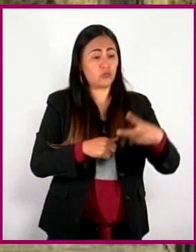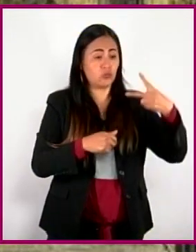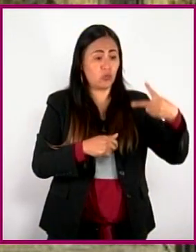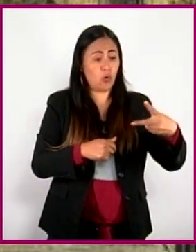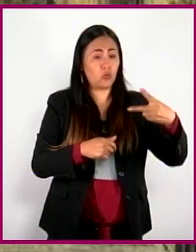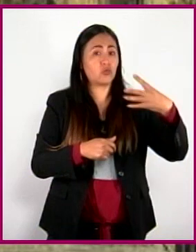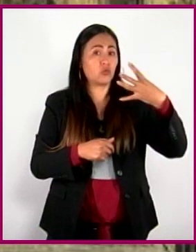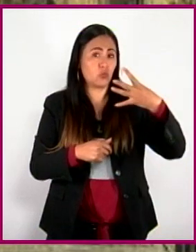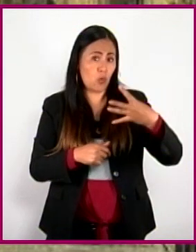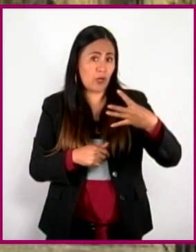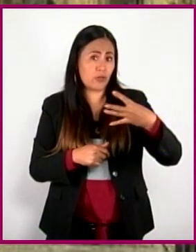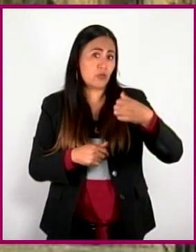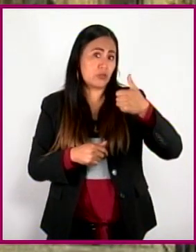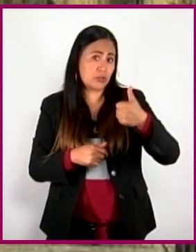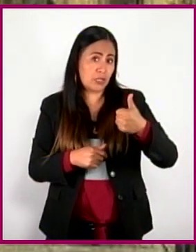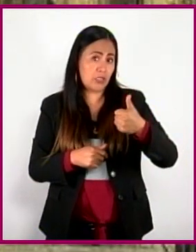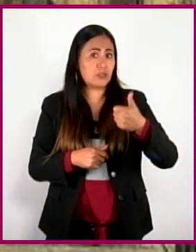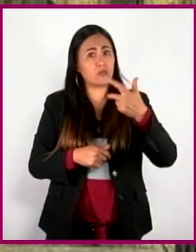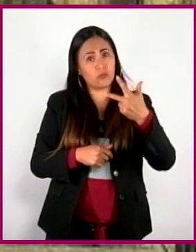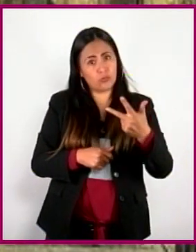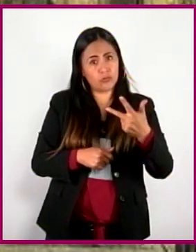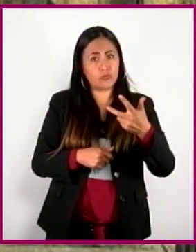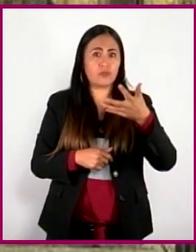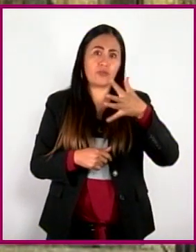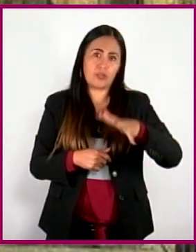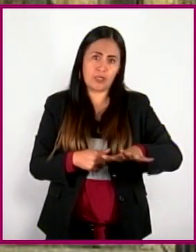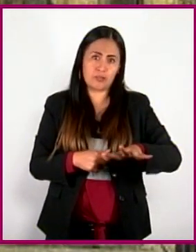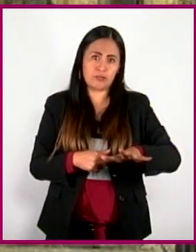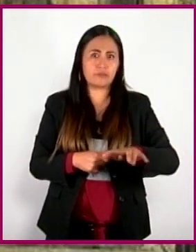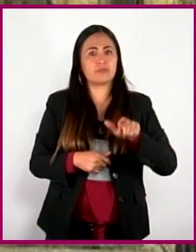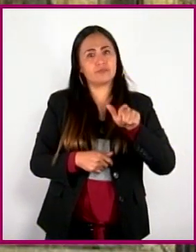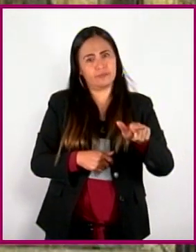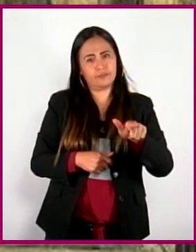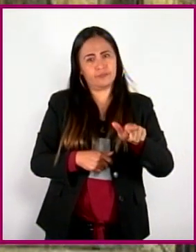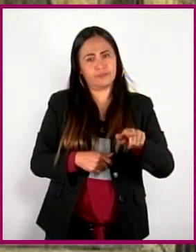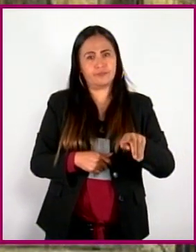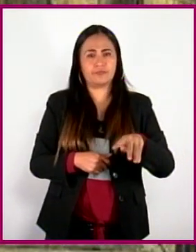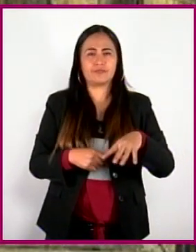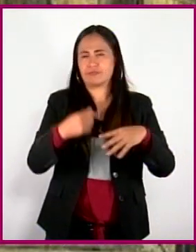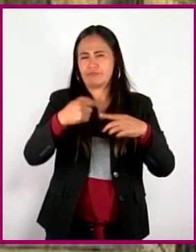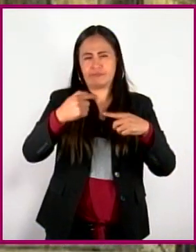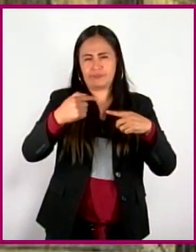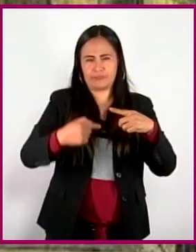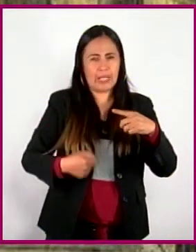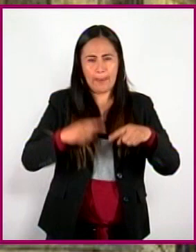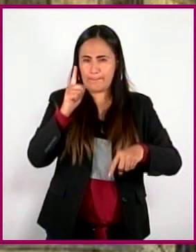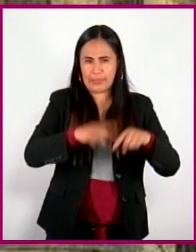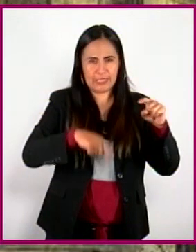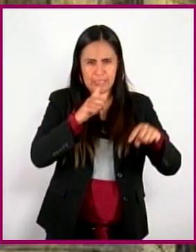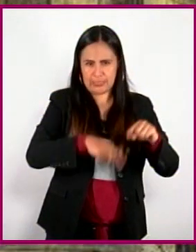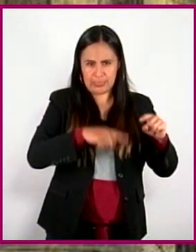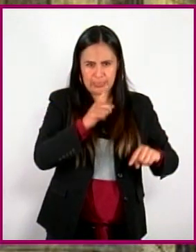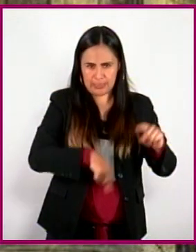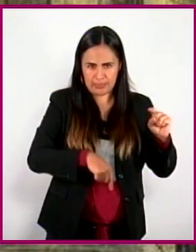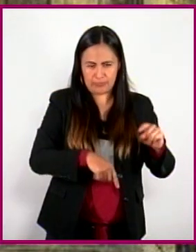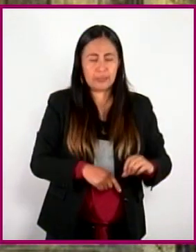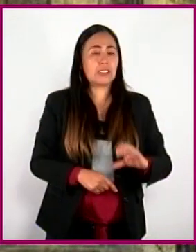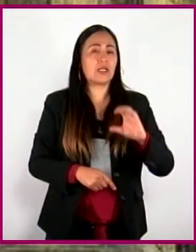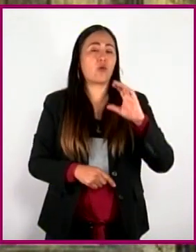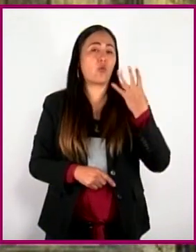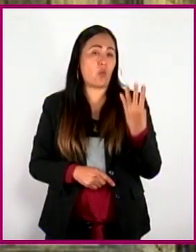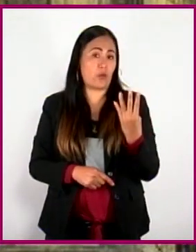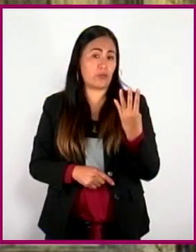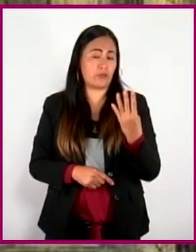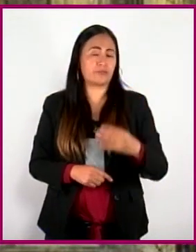2, como el 4, 6, 8, 10, 12 y así sucesivamente. Inciso 4.